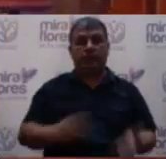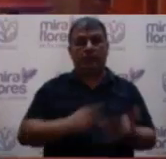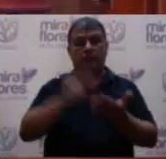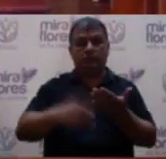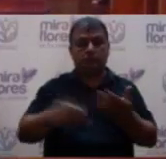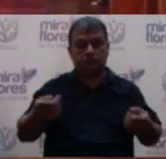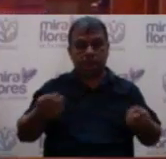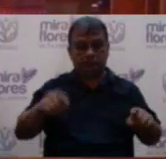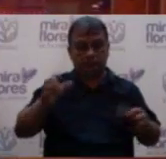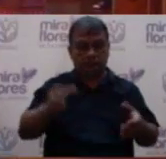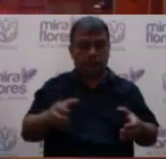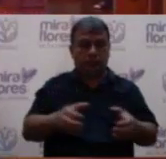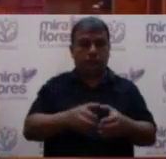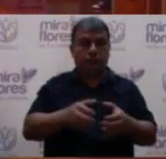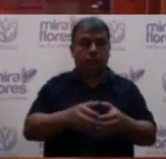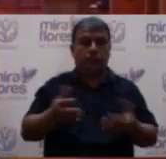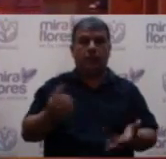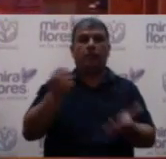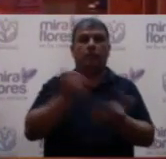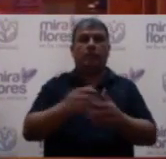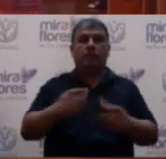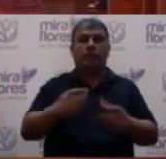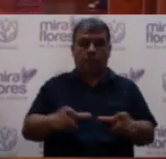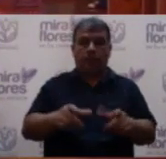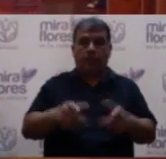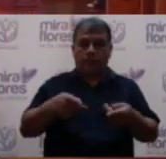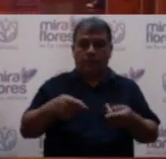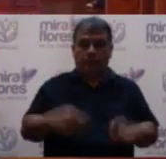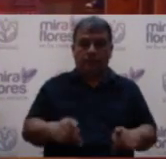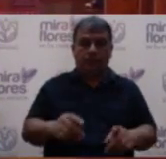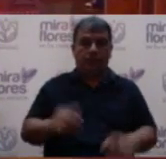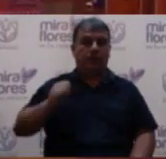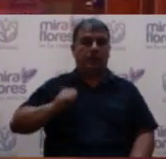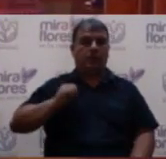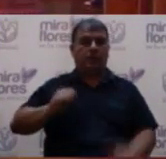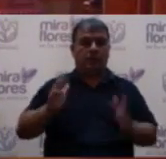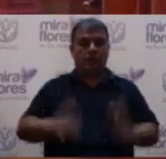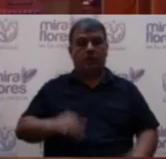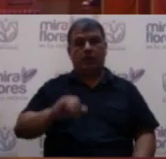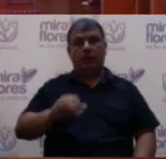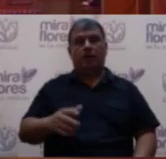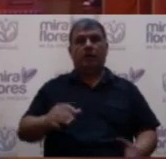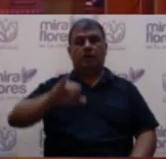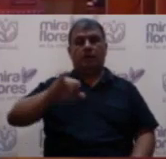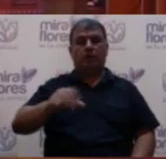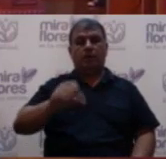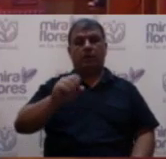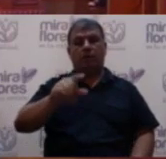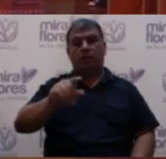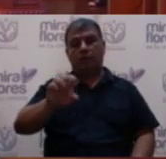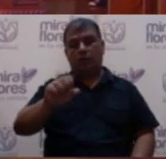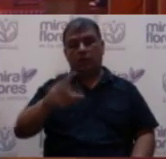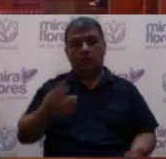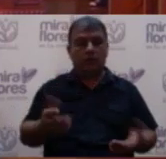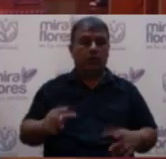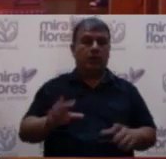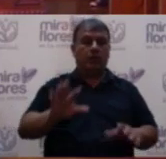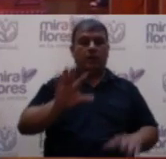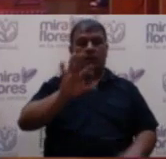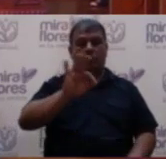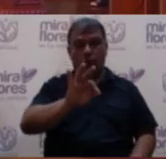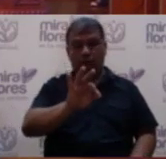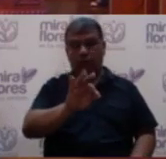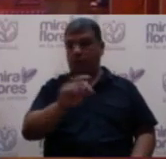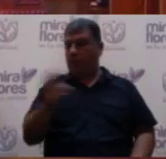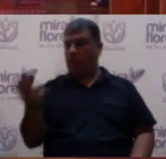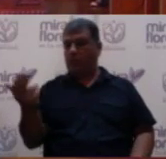Proyecto de acuerdo de Consejo que apruebe la licencia solicitada por el alcalde de Miraflores, Jorge Vicente Martín Muñoz Wells, del 9 al